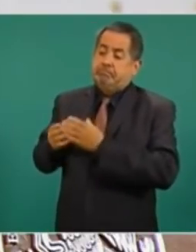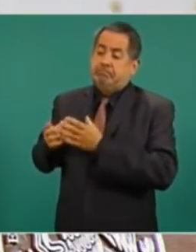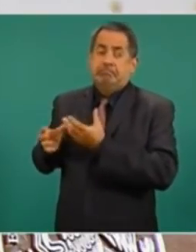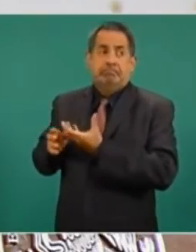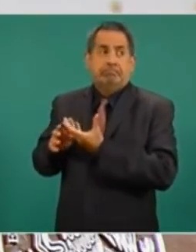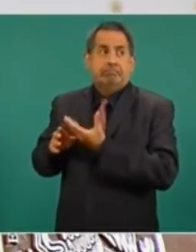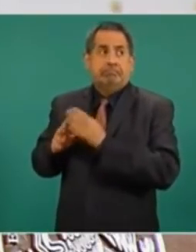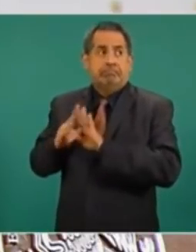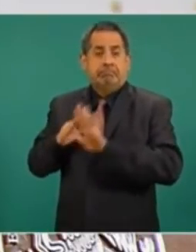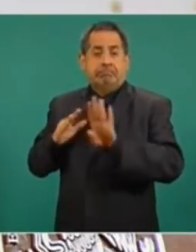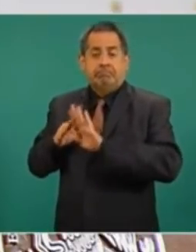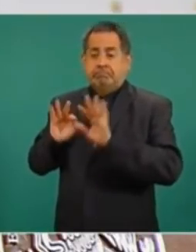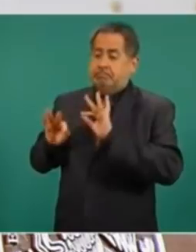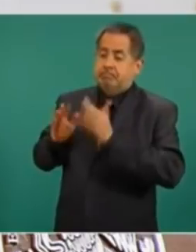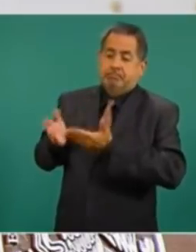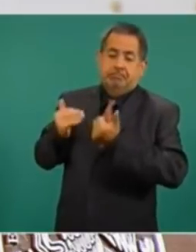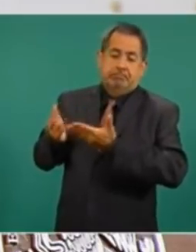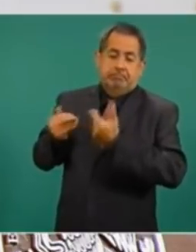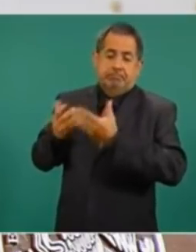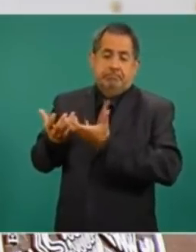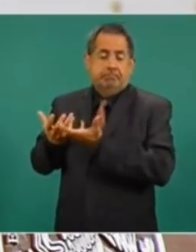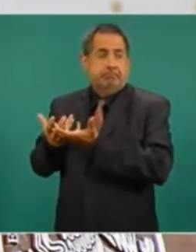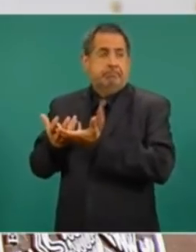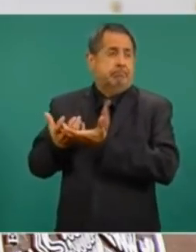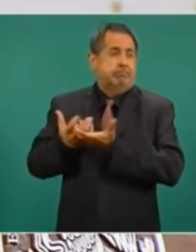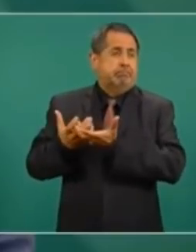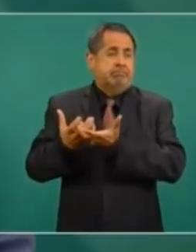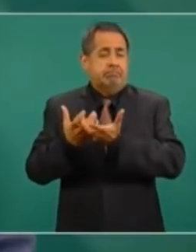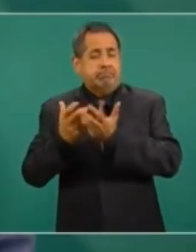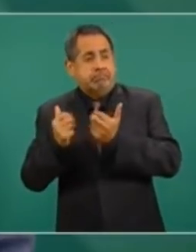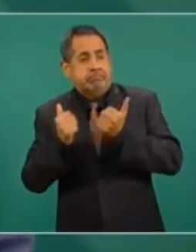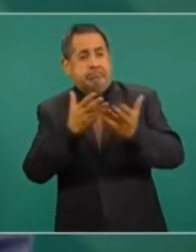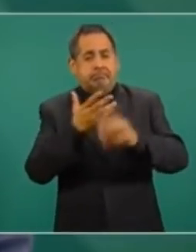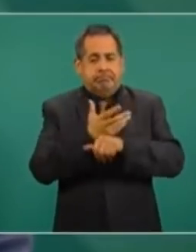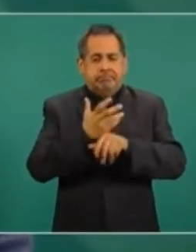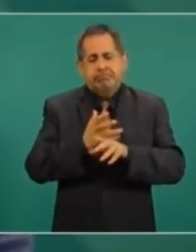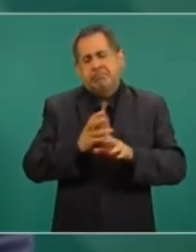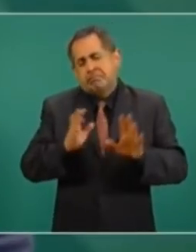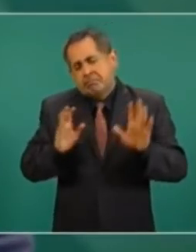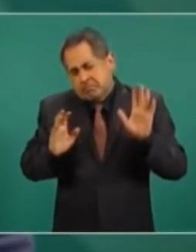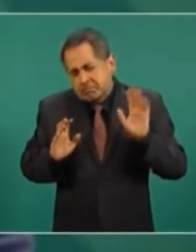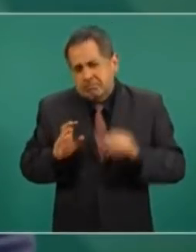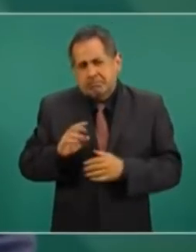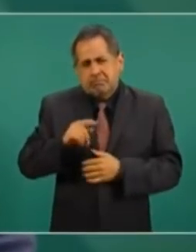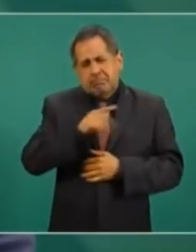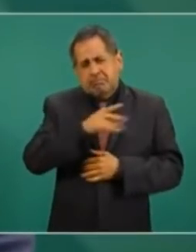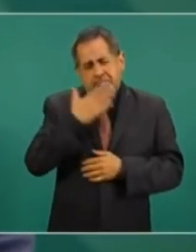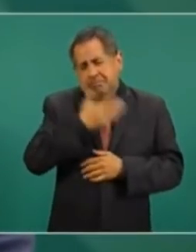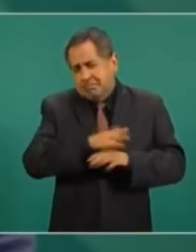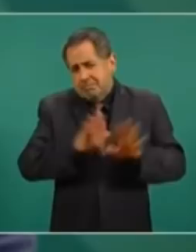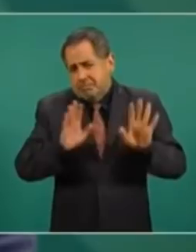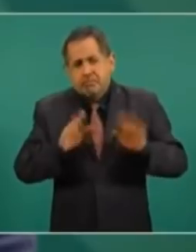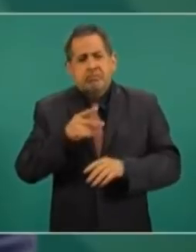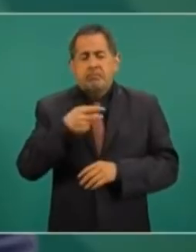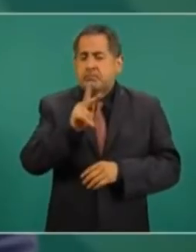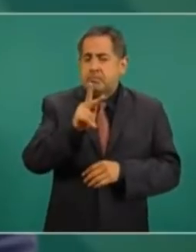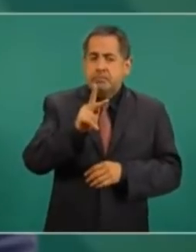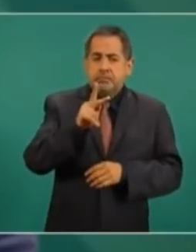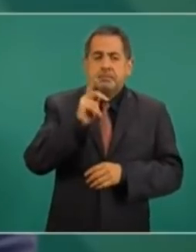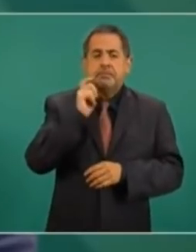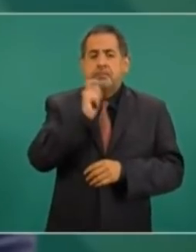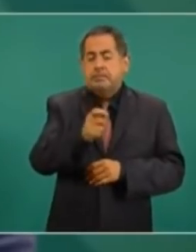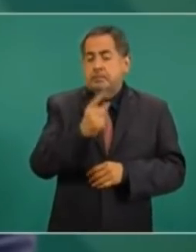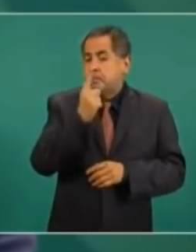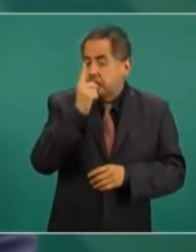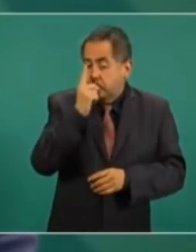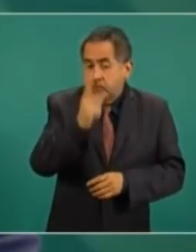Que promueven las caravanas, y eso es legal, es legítimo siempre y cuando no